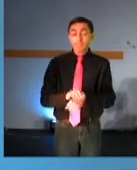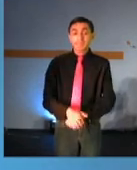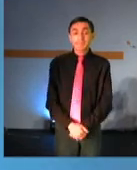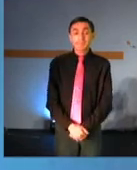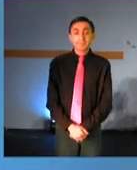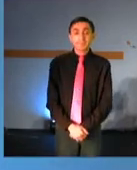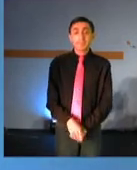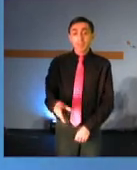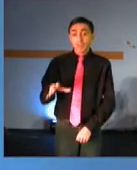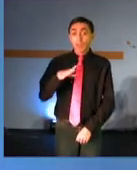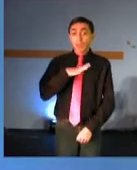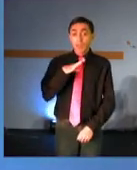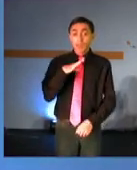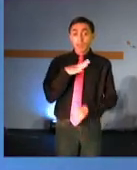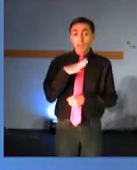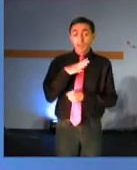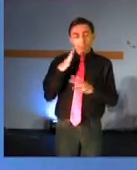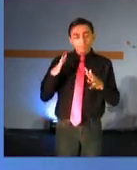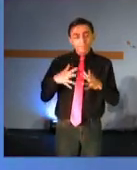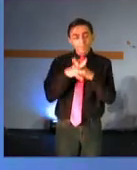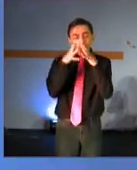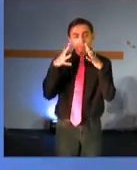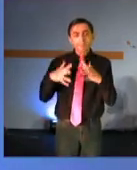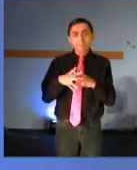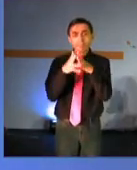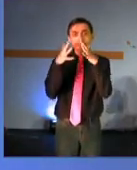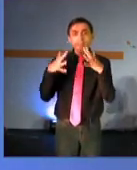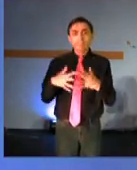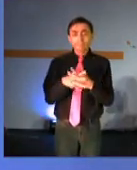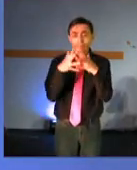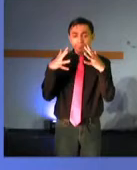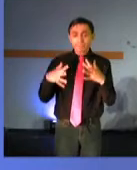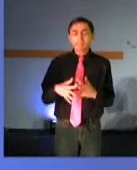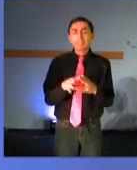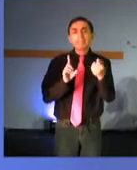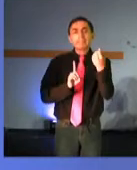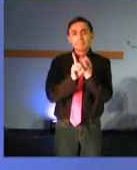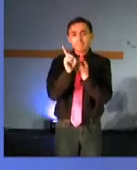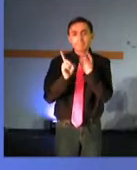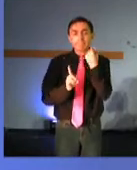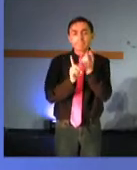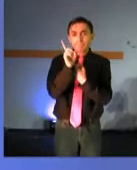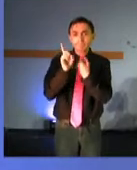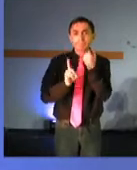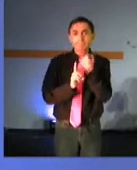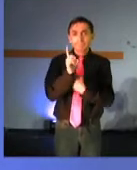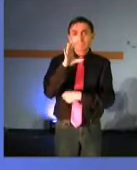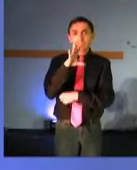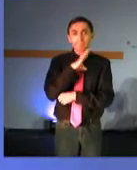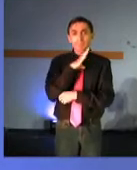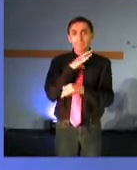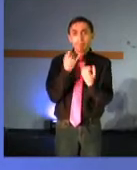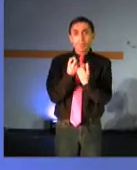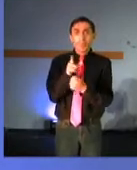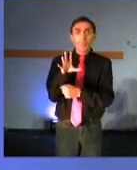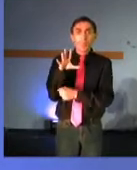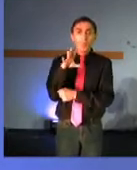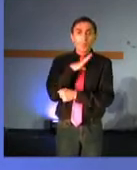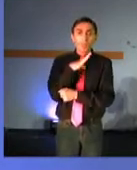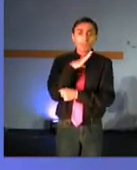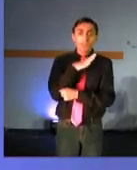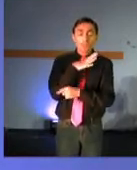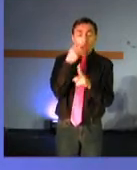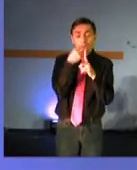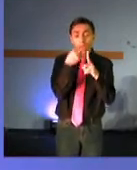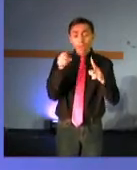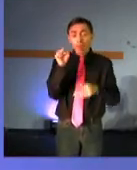se desarrollaba la lucha guerrillera con muchos reveses, también se organizaban los sindicatos por